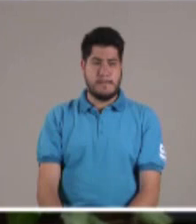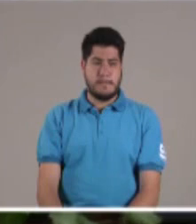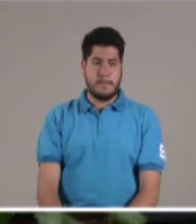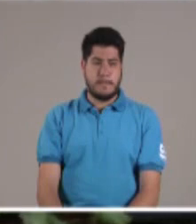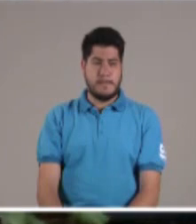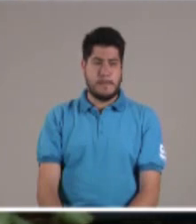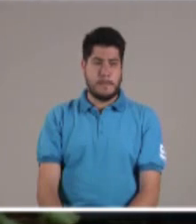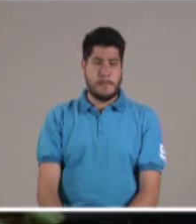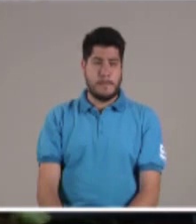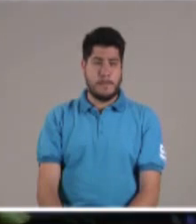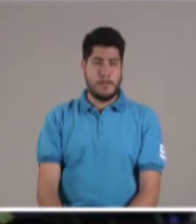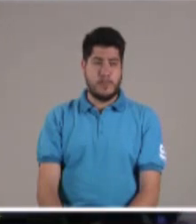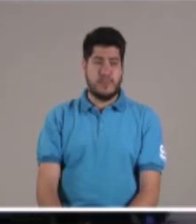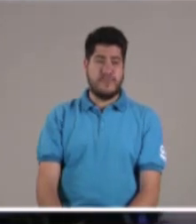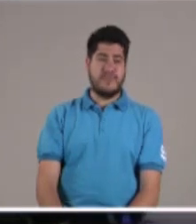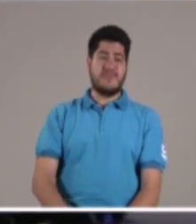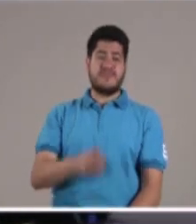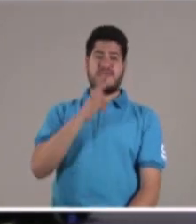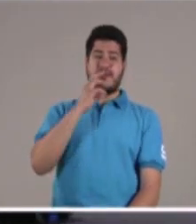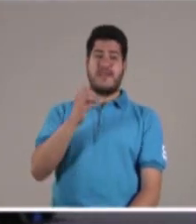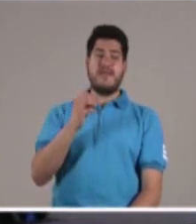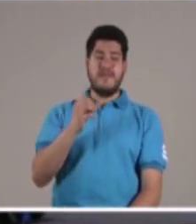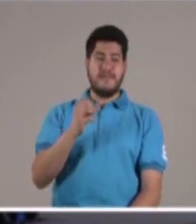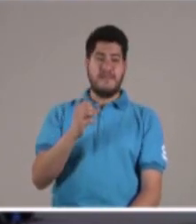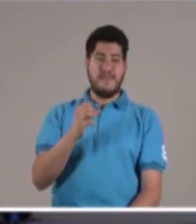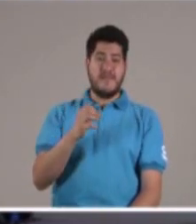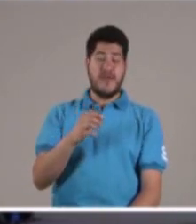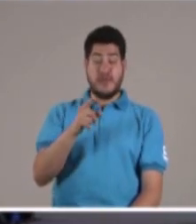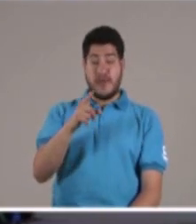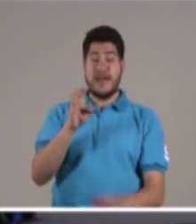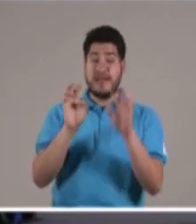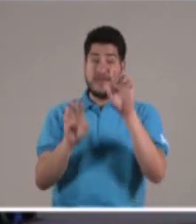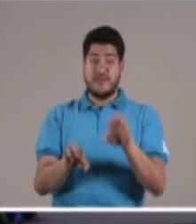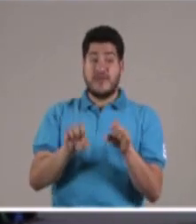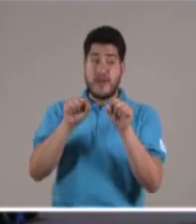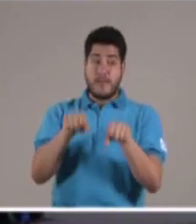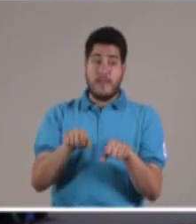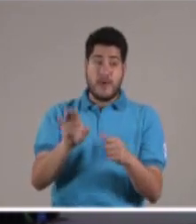es lleno hermano los gases lo pueden ahogar ahí